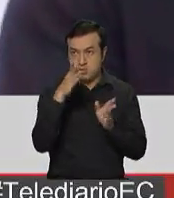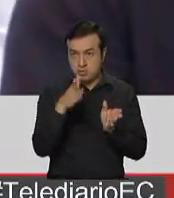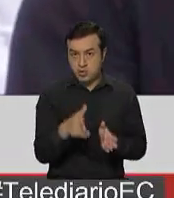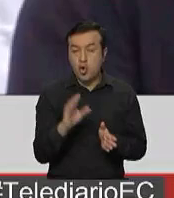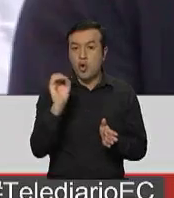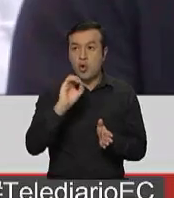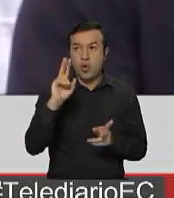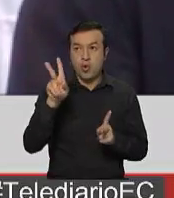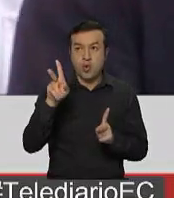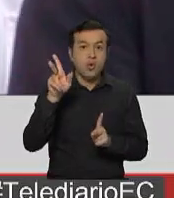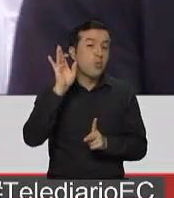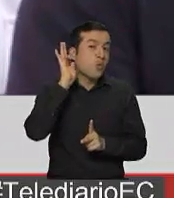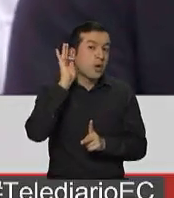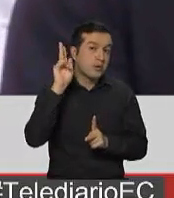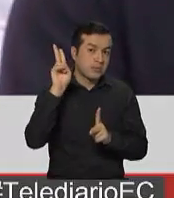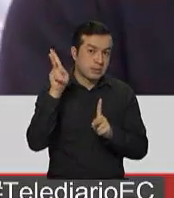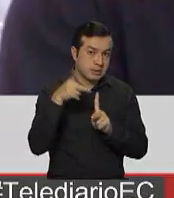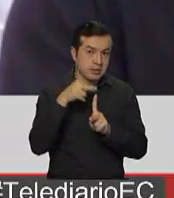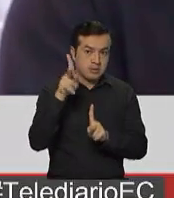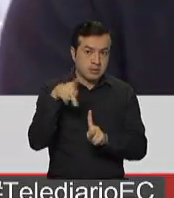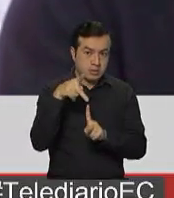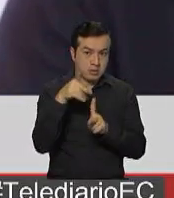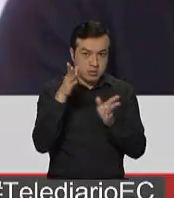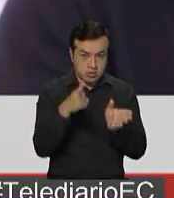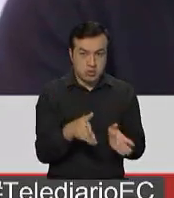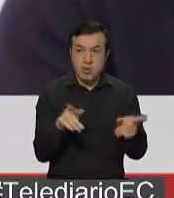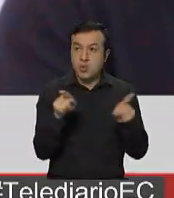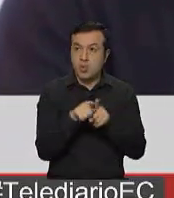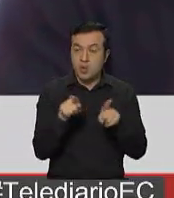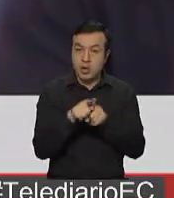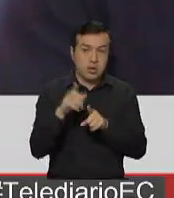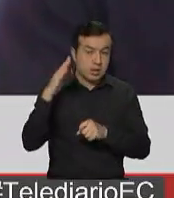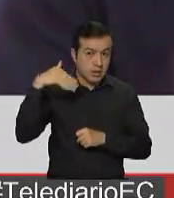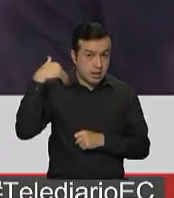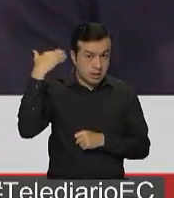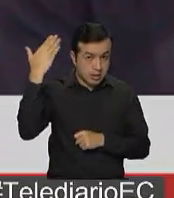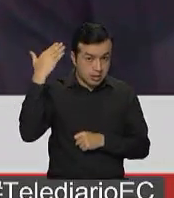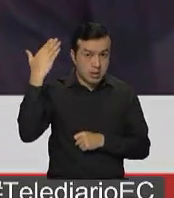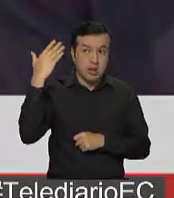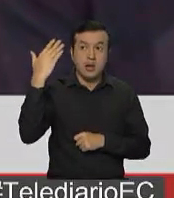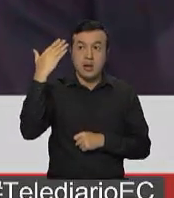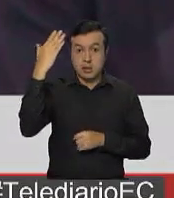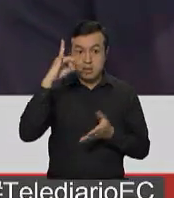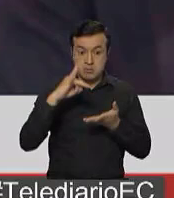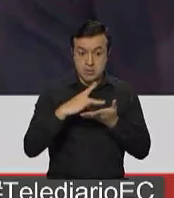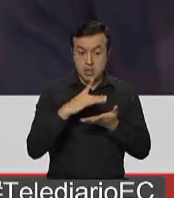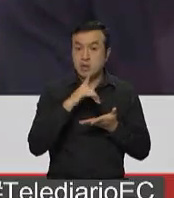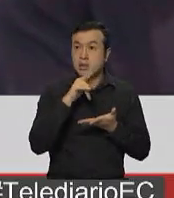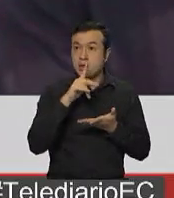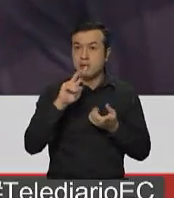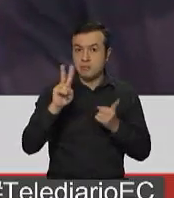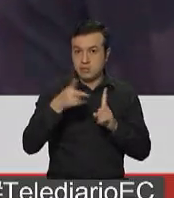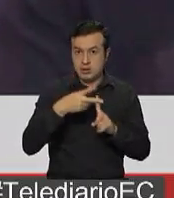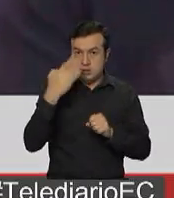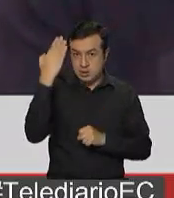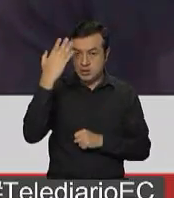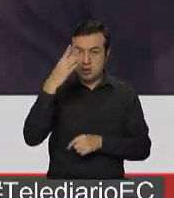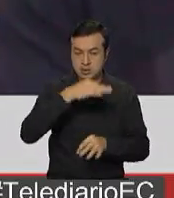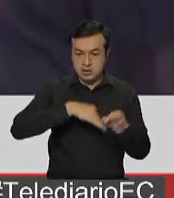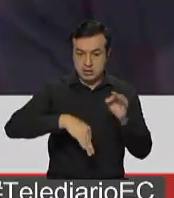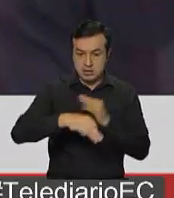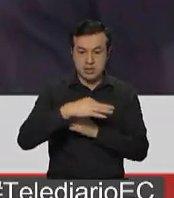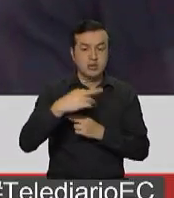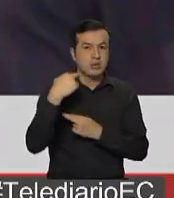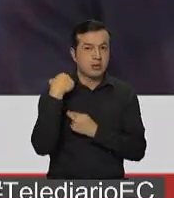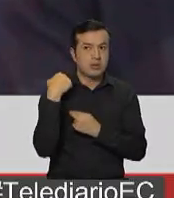a la viceprefecta de ser el caso. Es lo mismo que pasaría en las alcaldías. De ser el caso, asumiría el vicealcalde. Eso